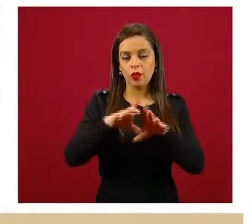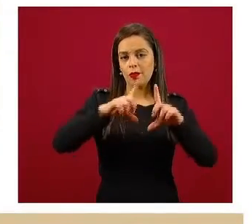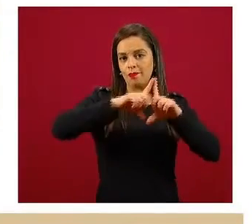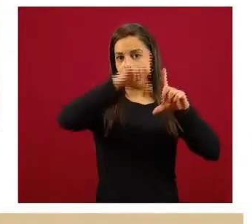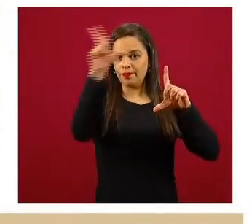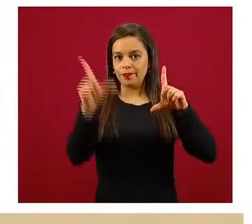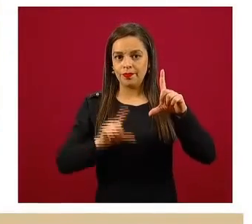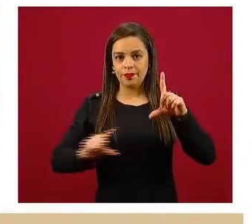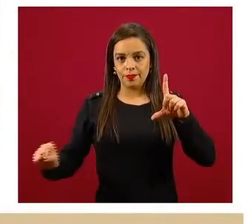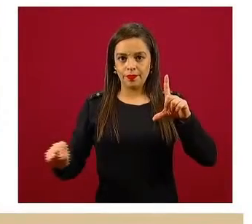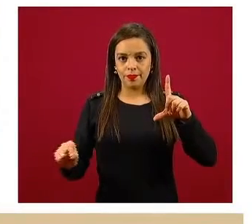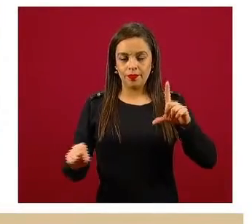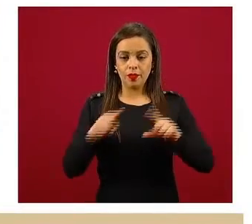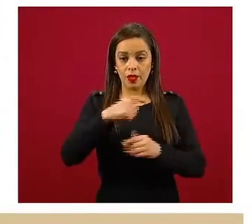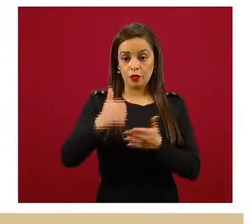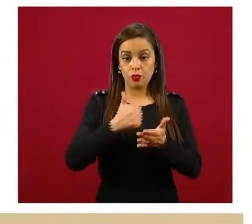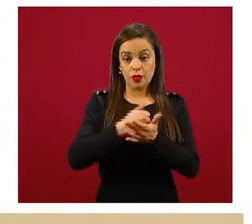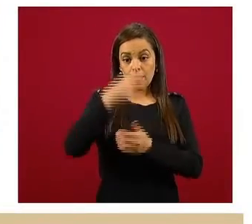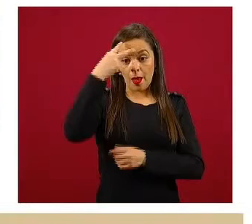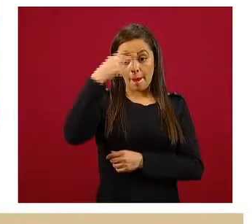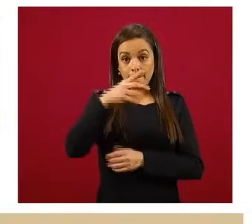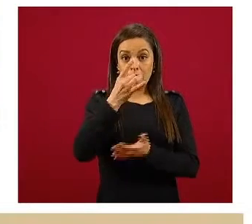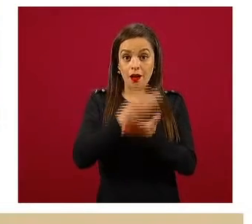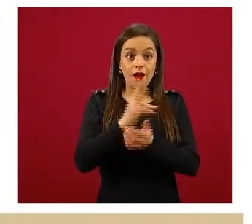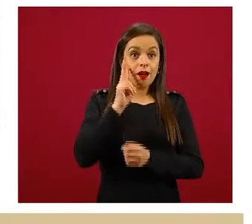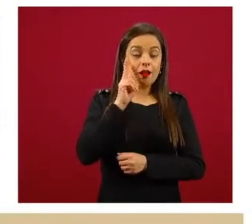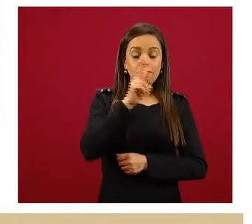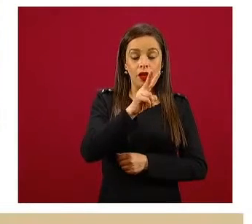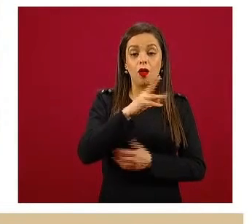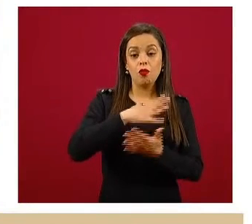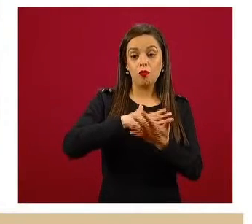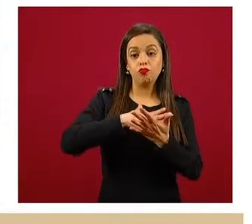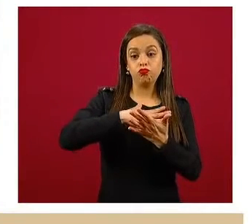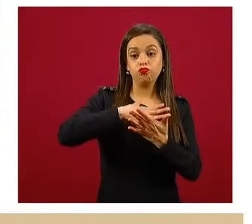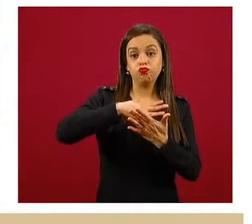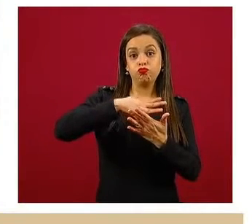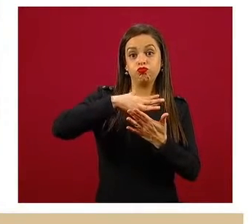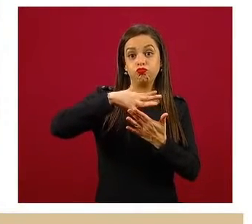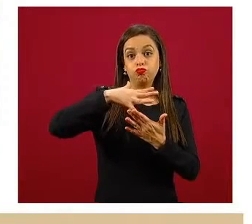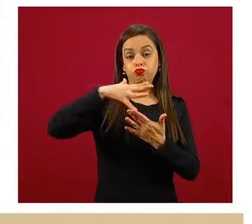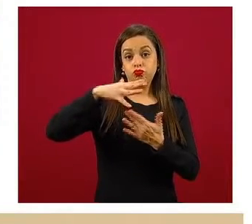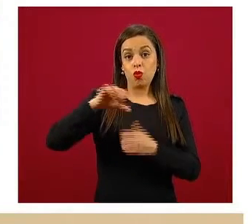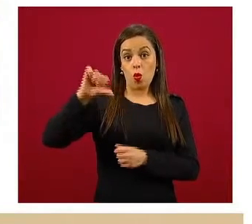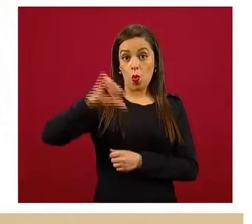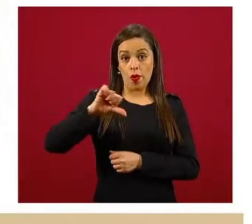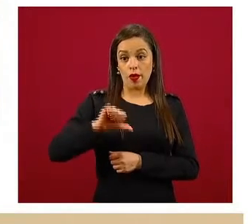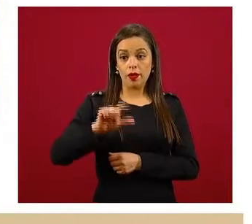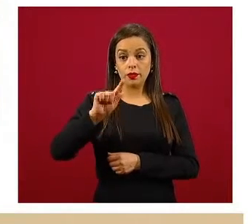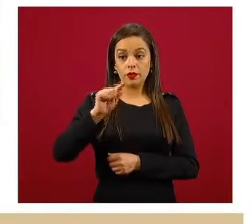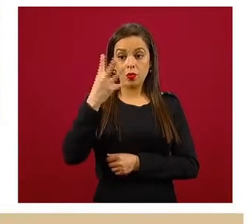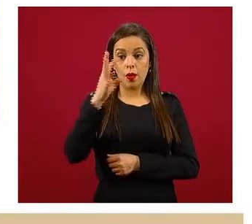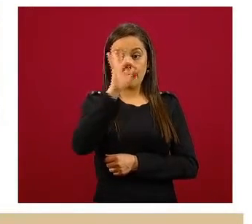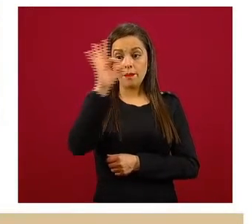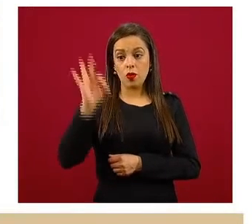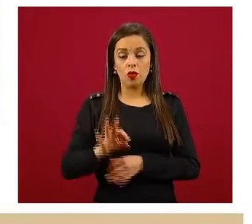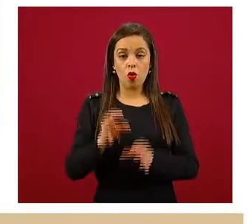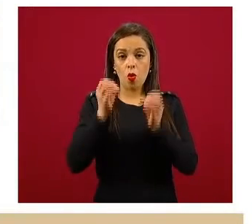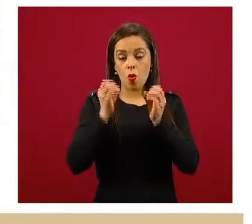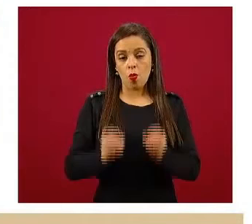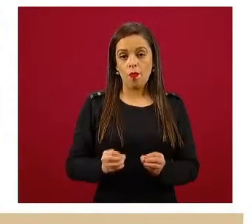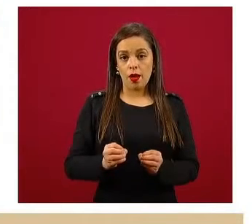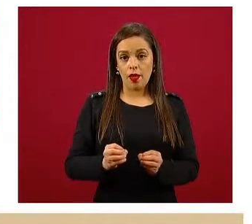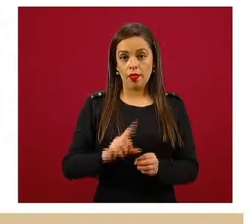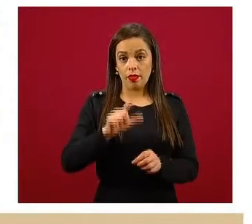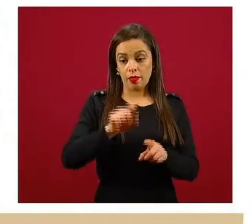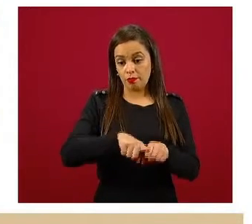nacional. Vemos cómo la Ciudad de México ha tenido un incremento importante de ocupación, al día de hoy llega a un 74%, lo